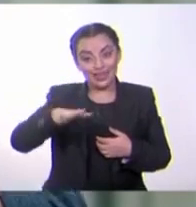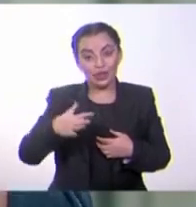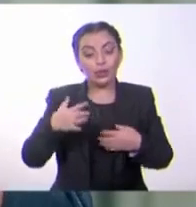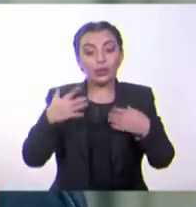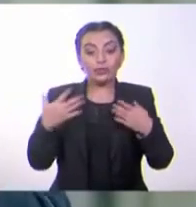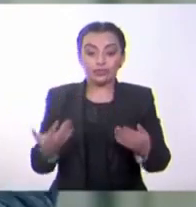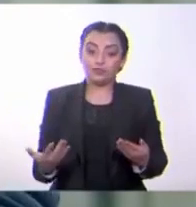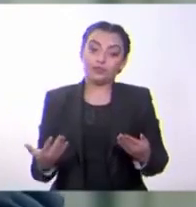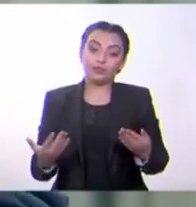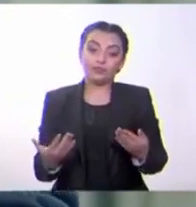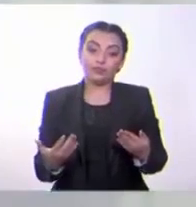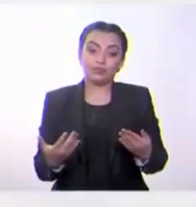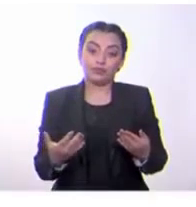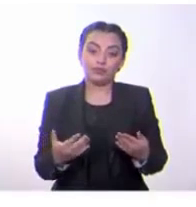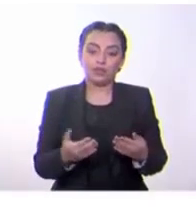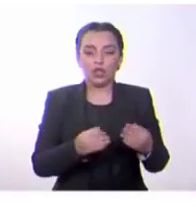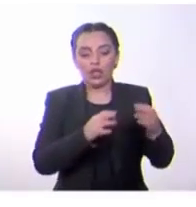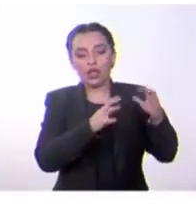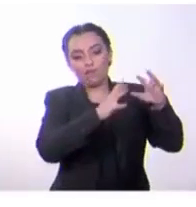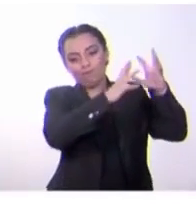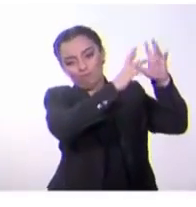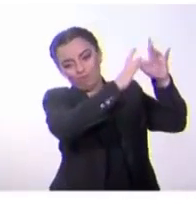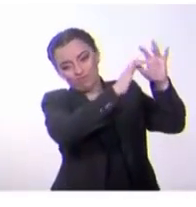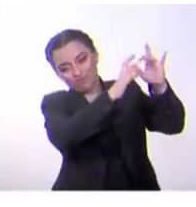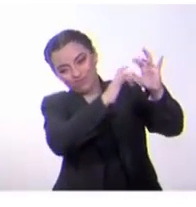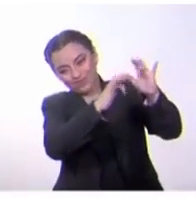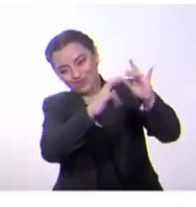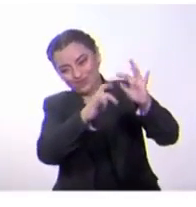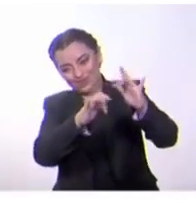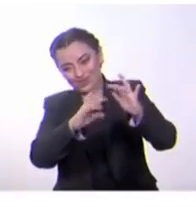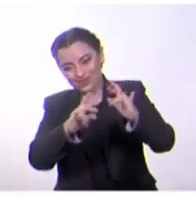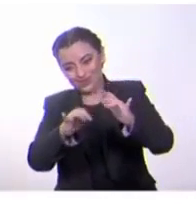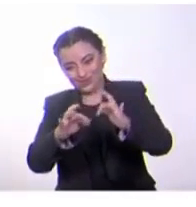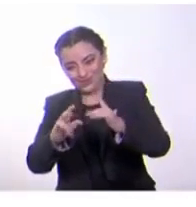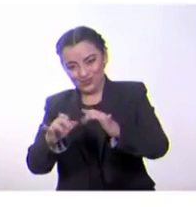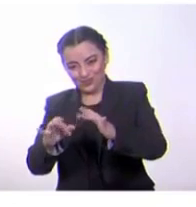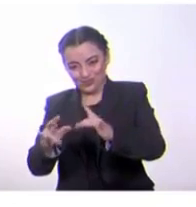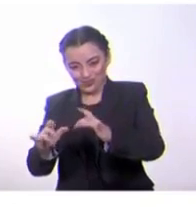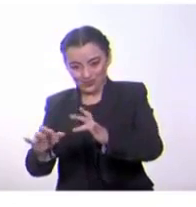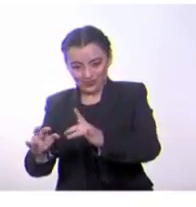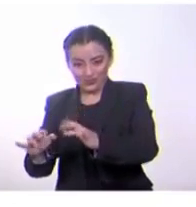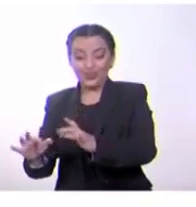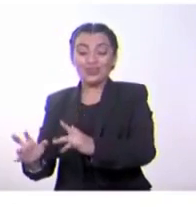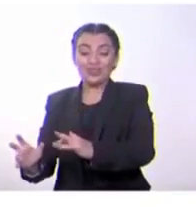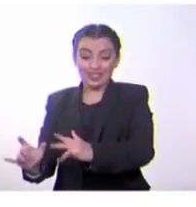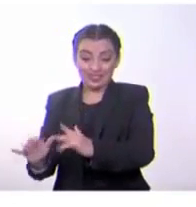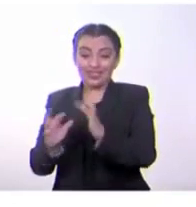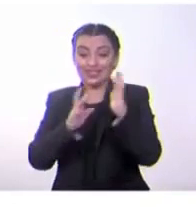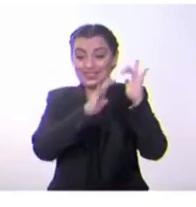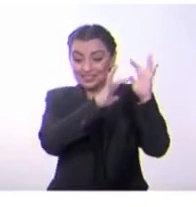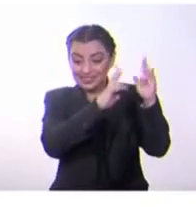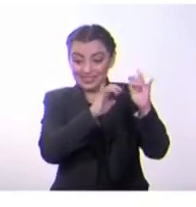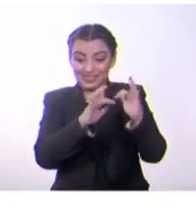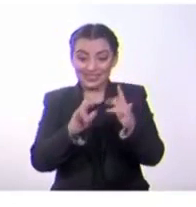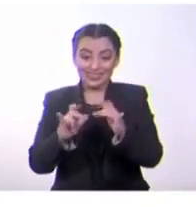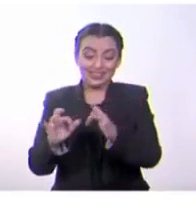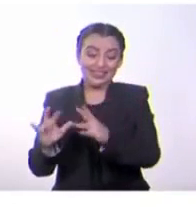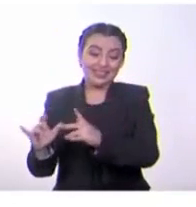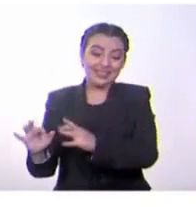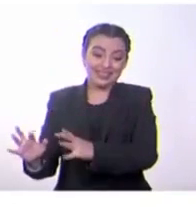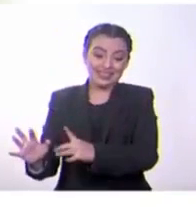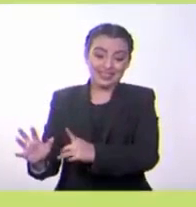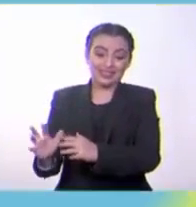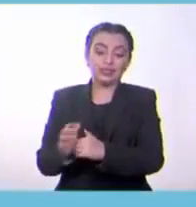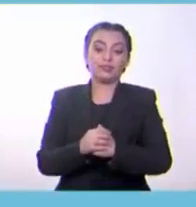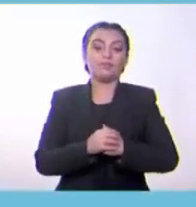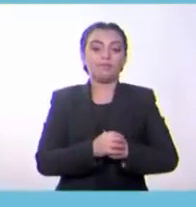desplazamiento, de deslave o de derrumbe de grandes porciones de tierra de esas laderas hacia abajo.